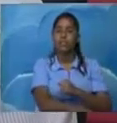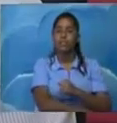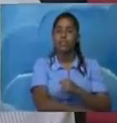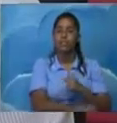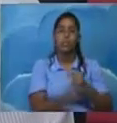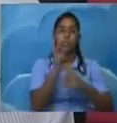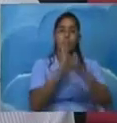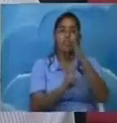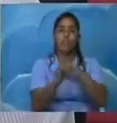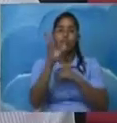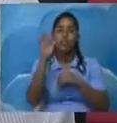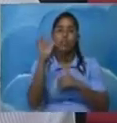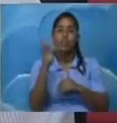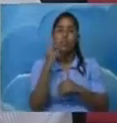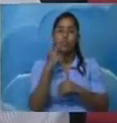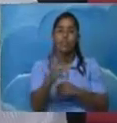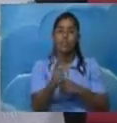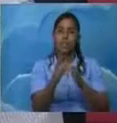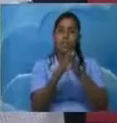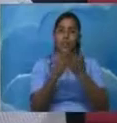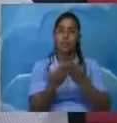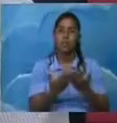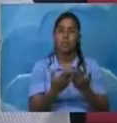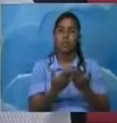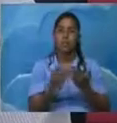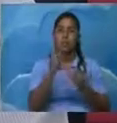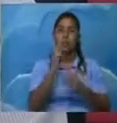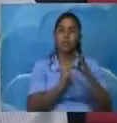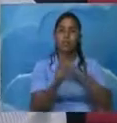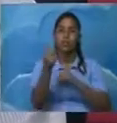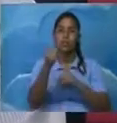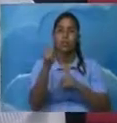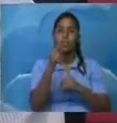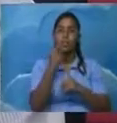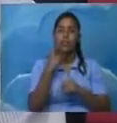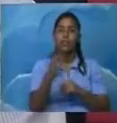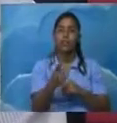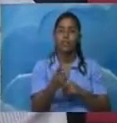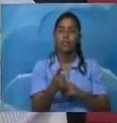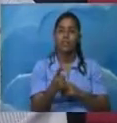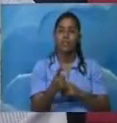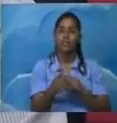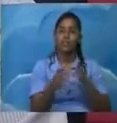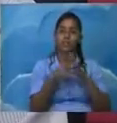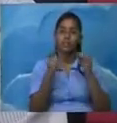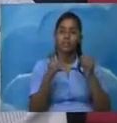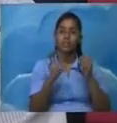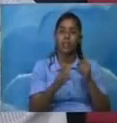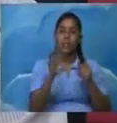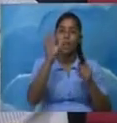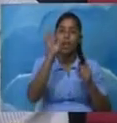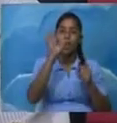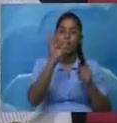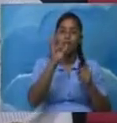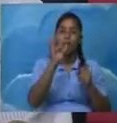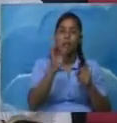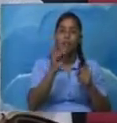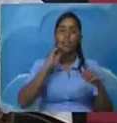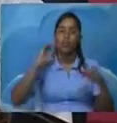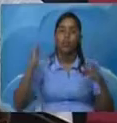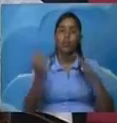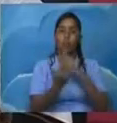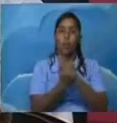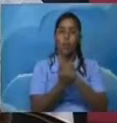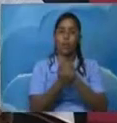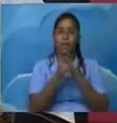versículo 9 y el versículo 10. Dice el 9: